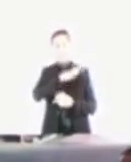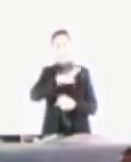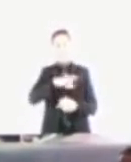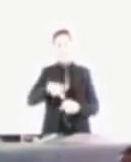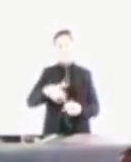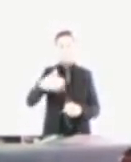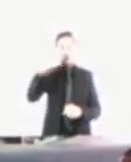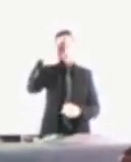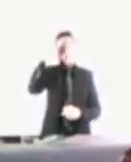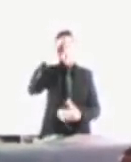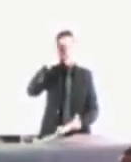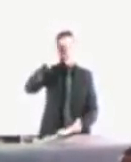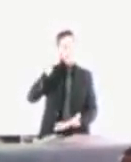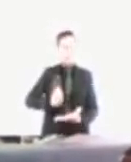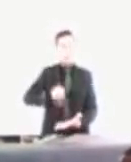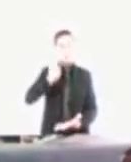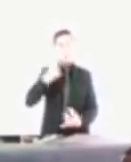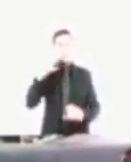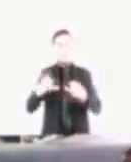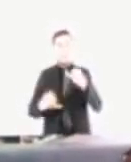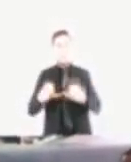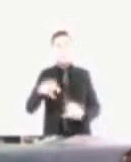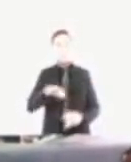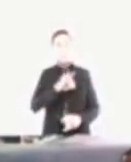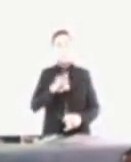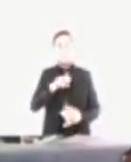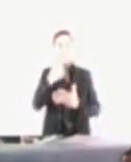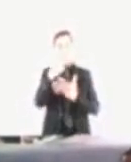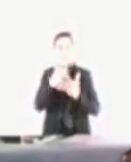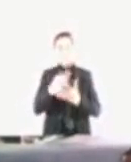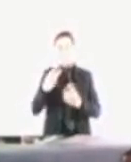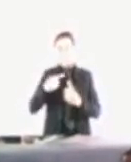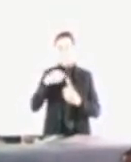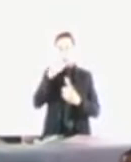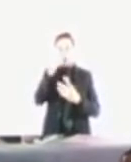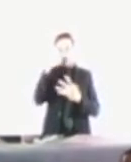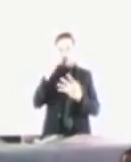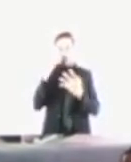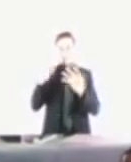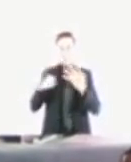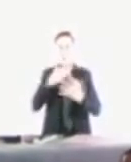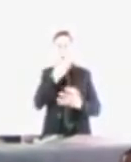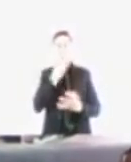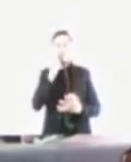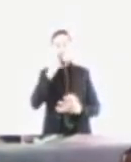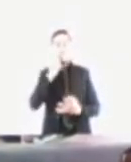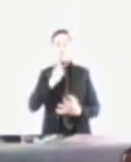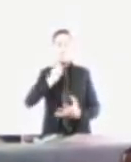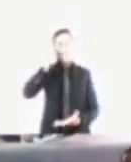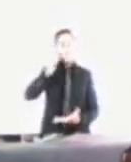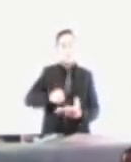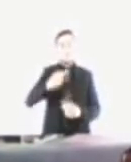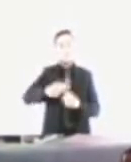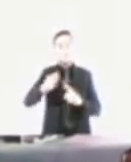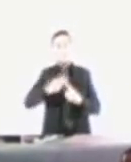Supremo Tribunal de Justicia pasen lista a las magistradas y los magistrados